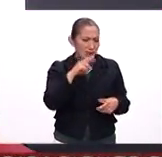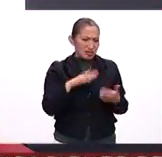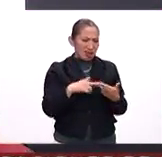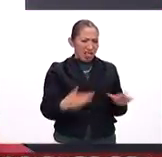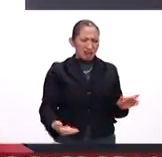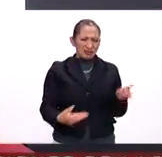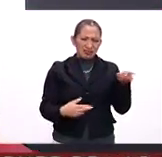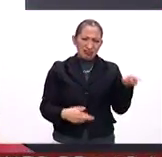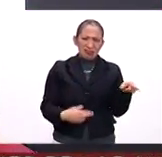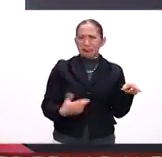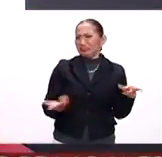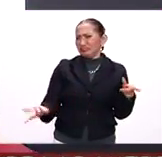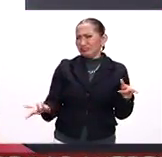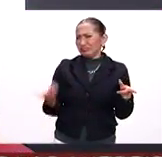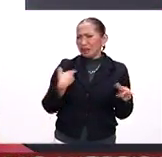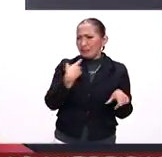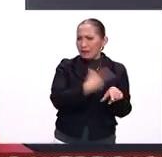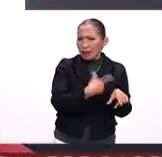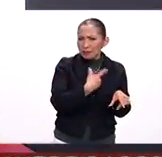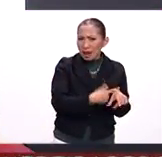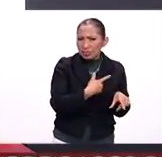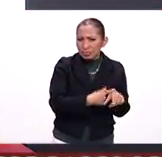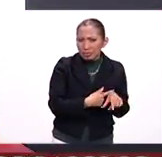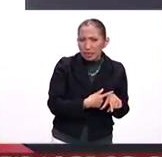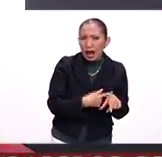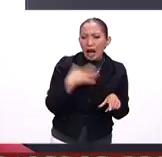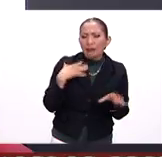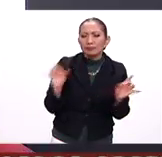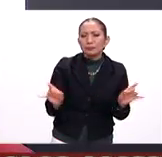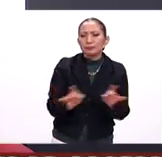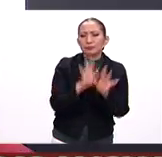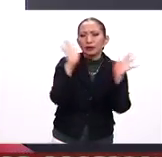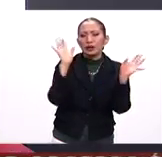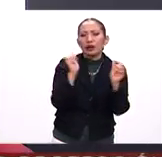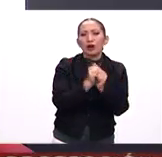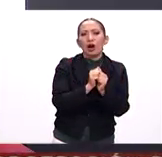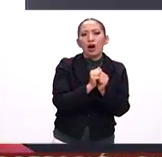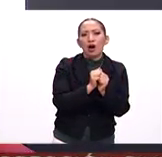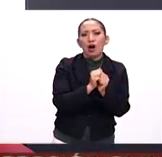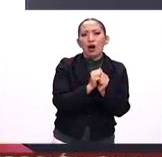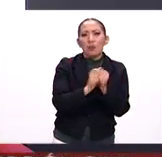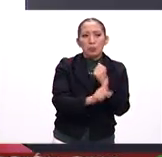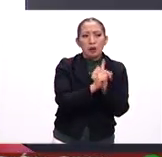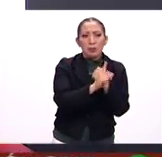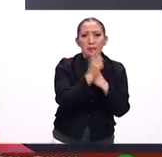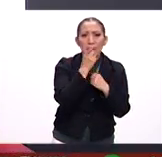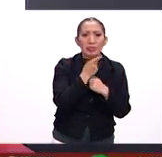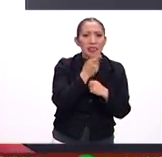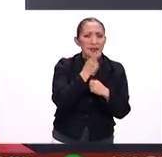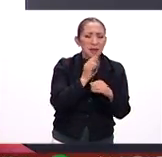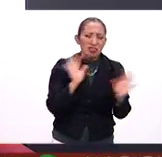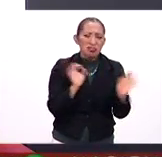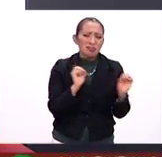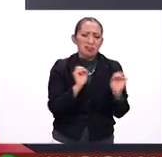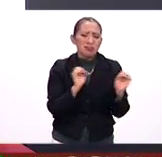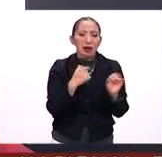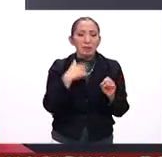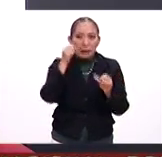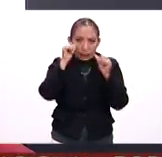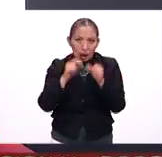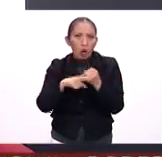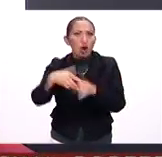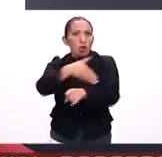sea un padecimiento que viene de manera colateral con la diabetes. No lo asocia en una primera instancia. Asocia a la